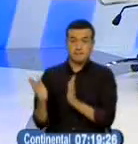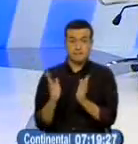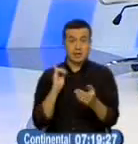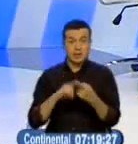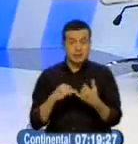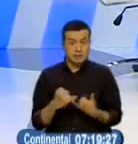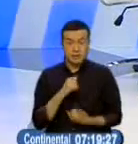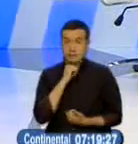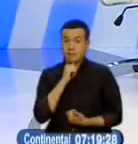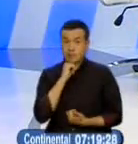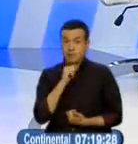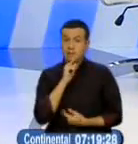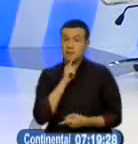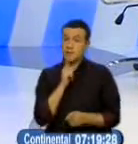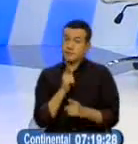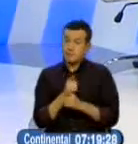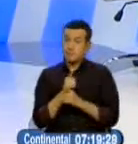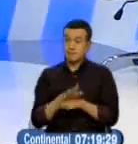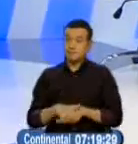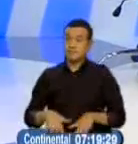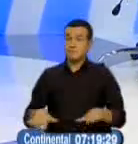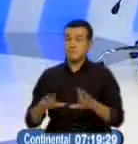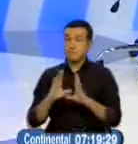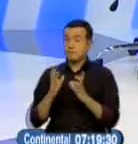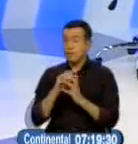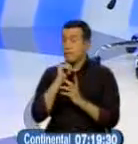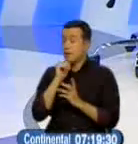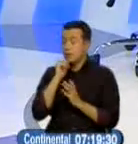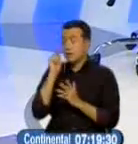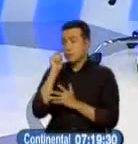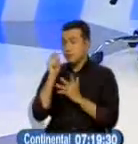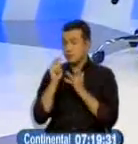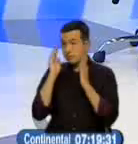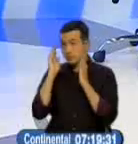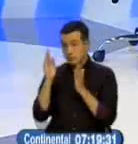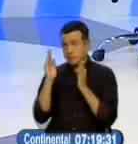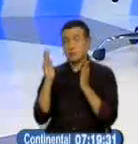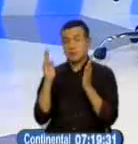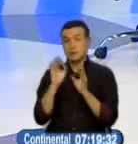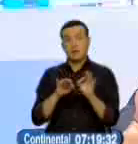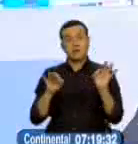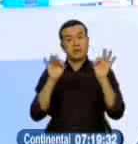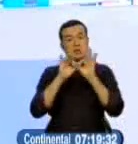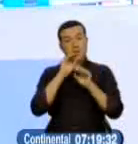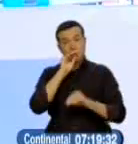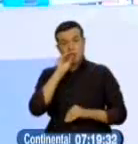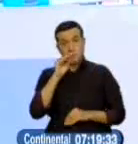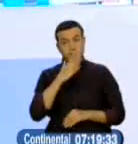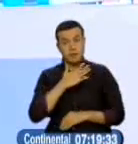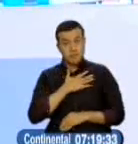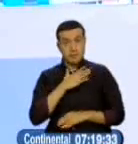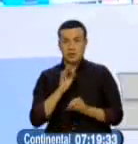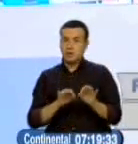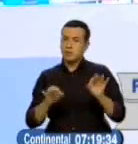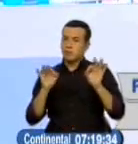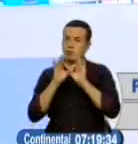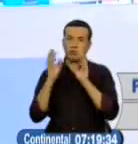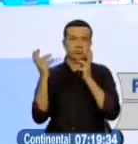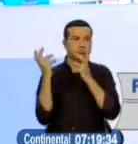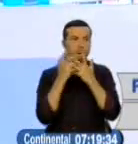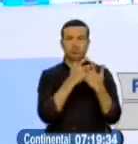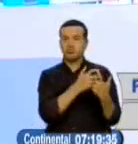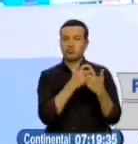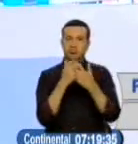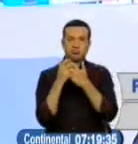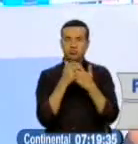es bajo en ese segmento de la población ecuatoriana. Pues por eso te insisto, para mí es fundamental ese engranaje,